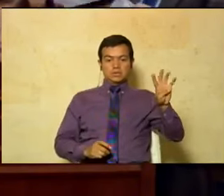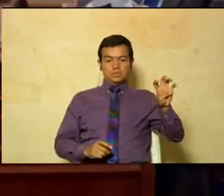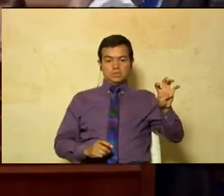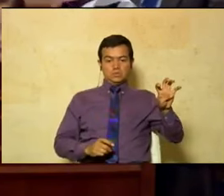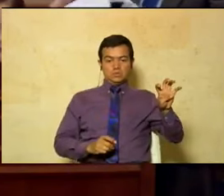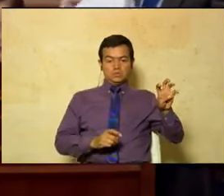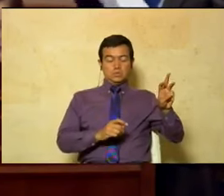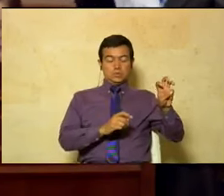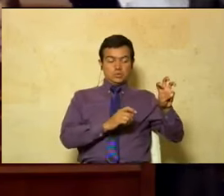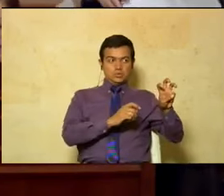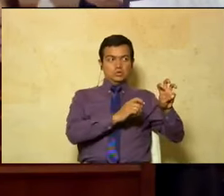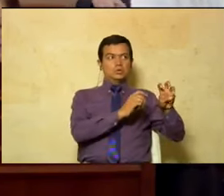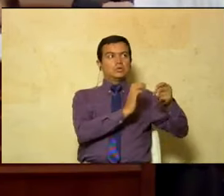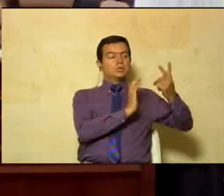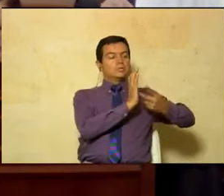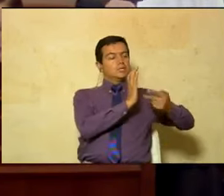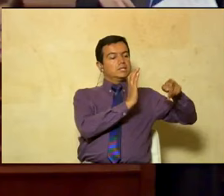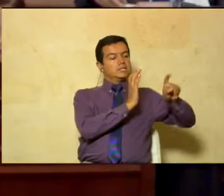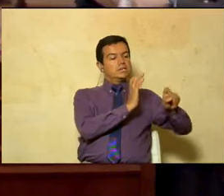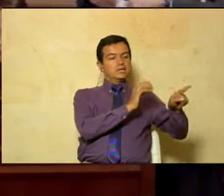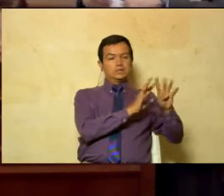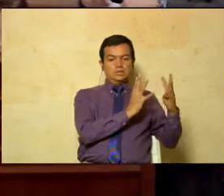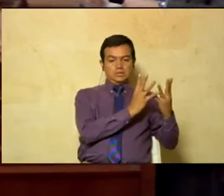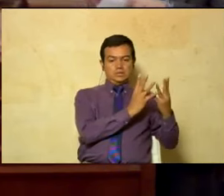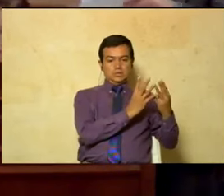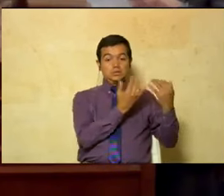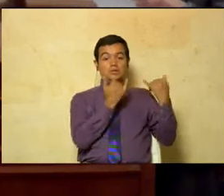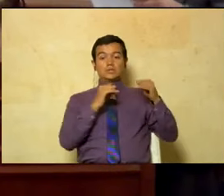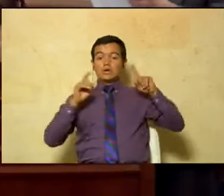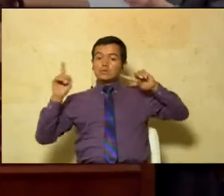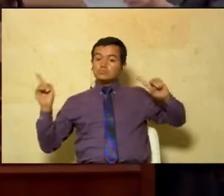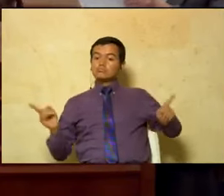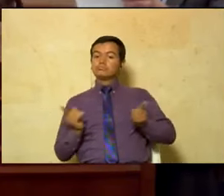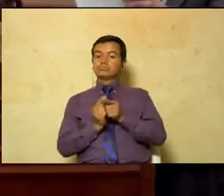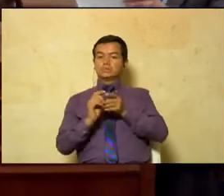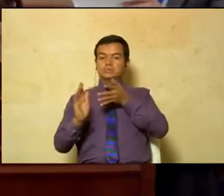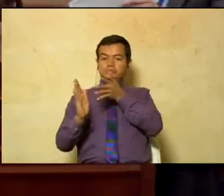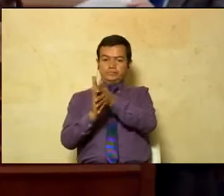2016 senado han sido anunciados señora